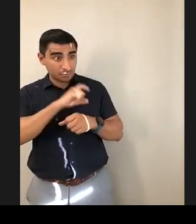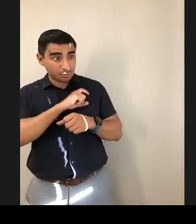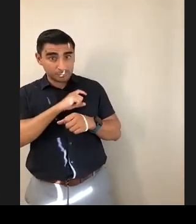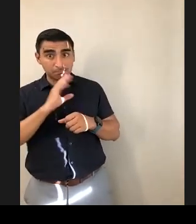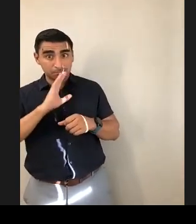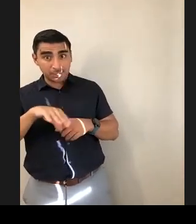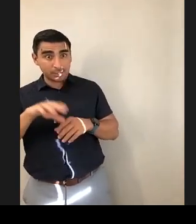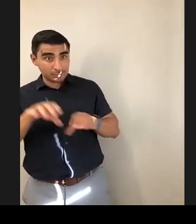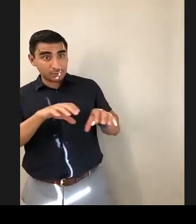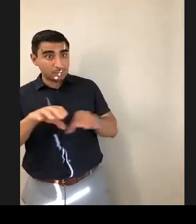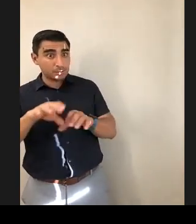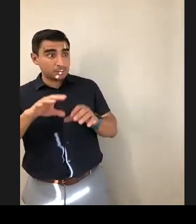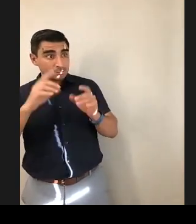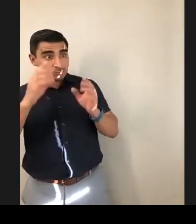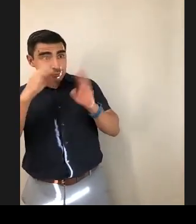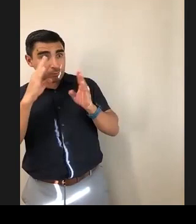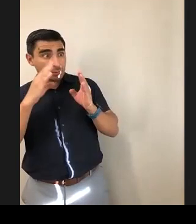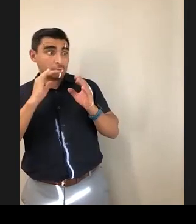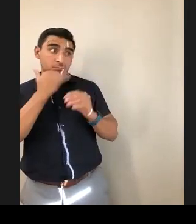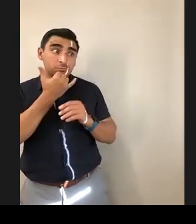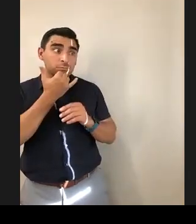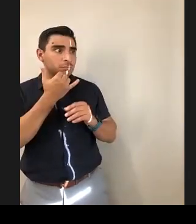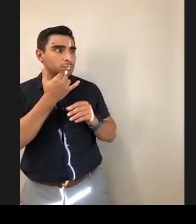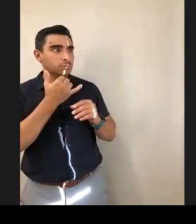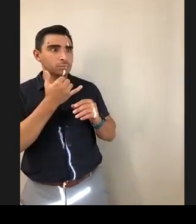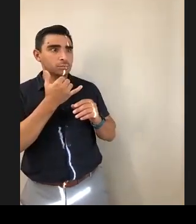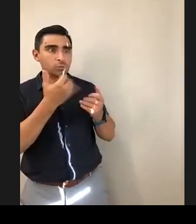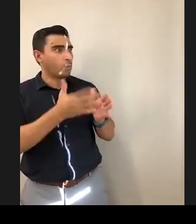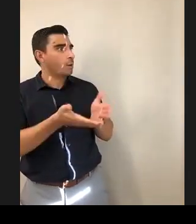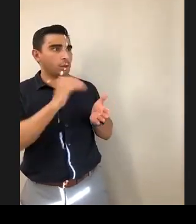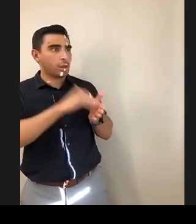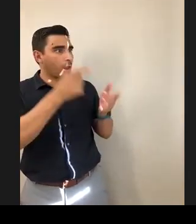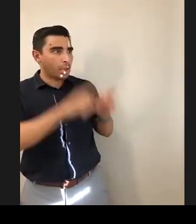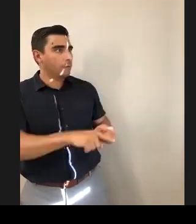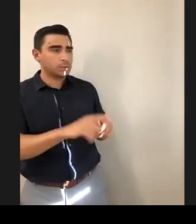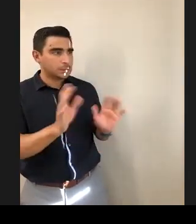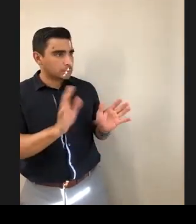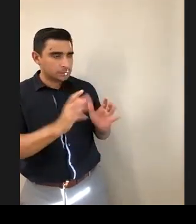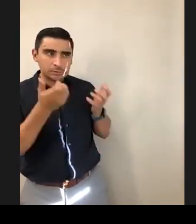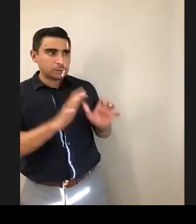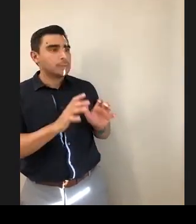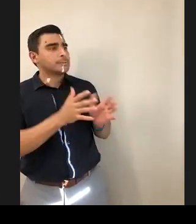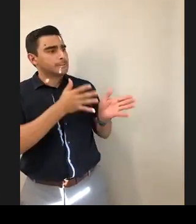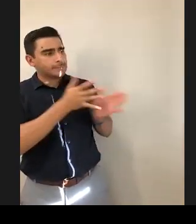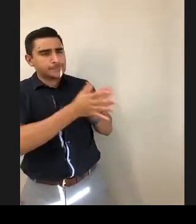a ocurrir y prevenir que no vuelva a sucederle a nadie.